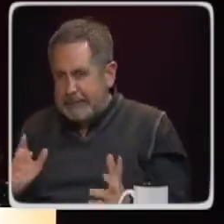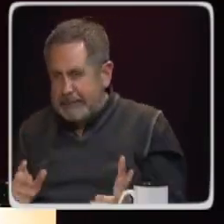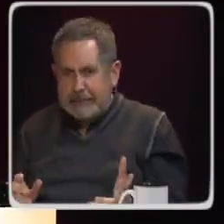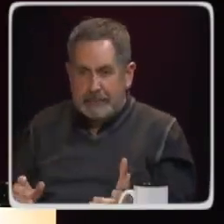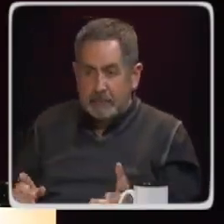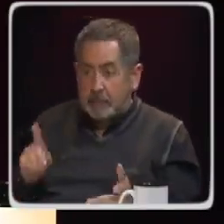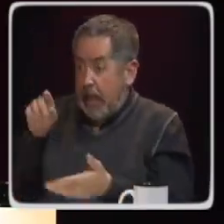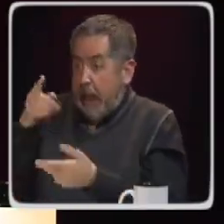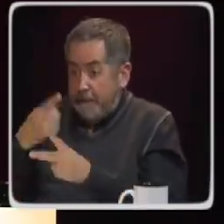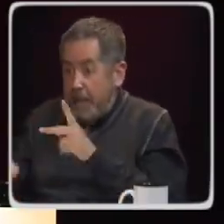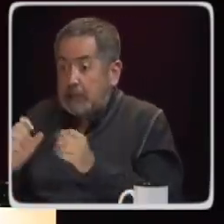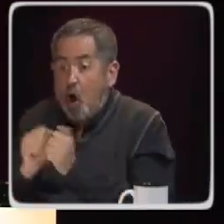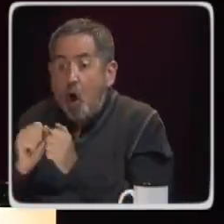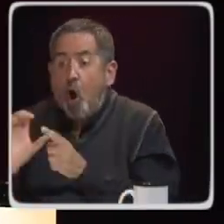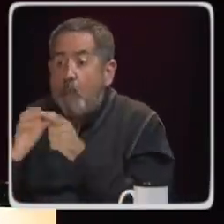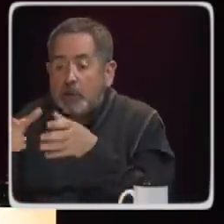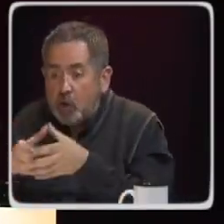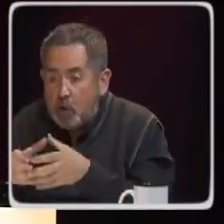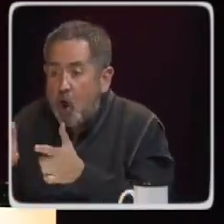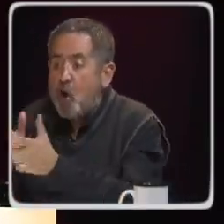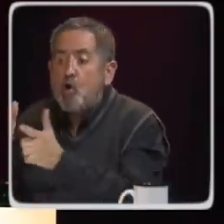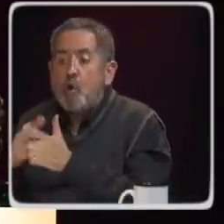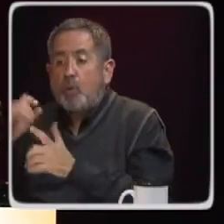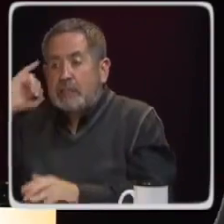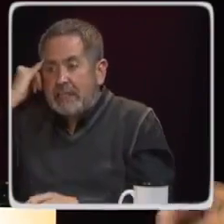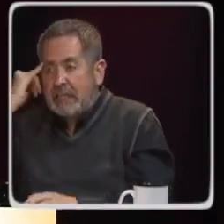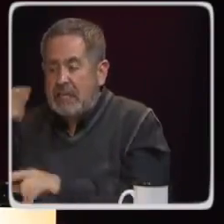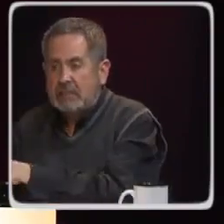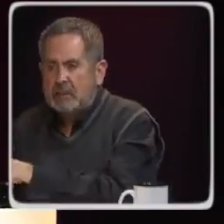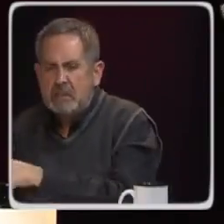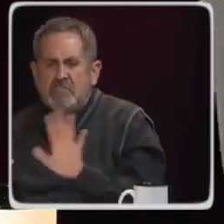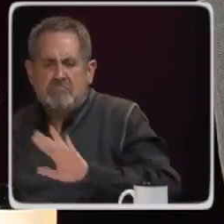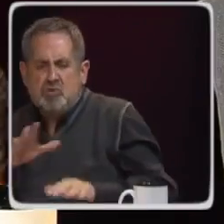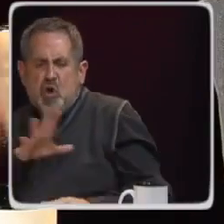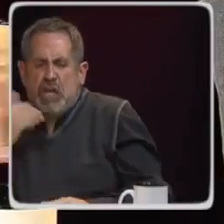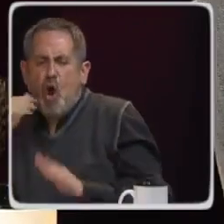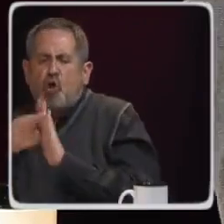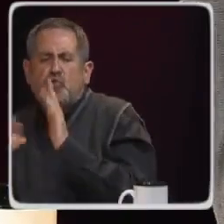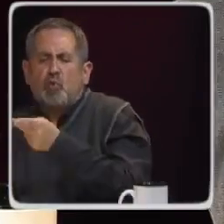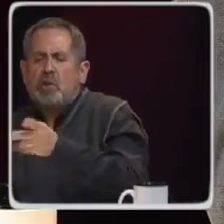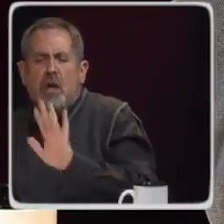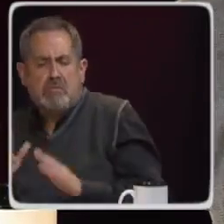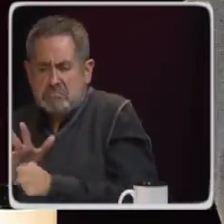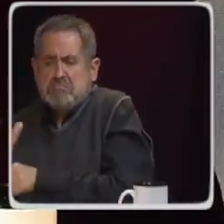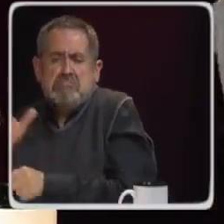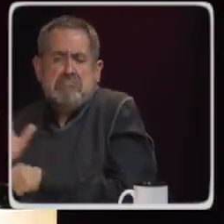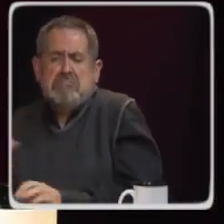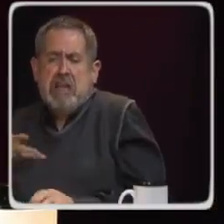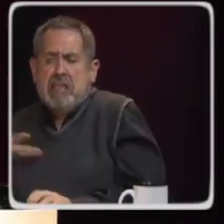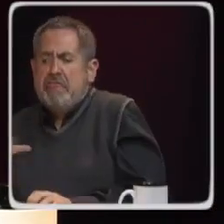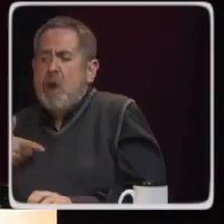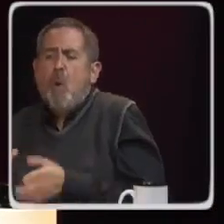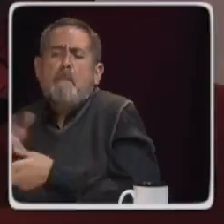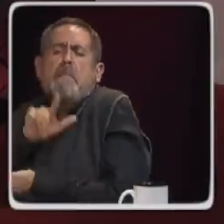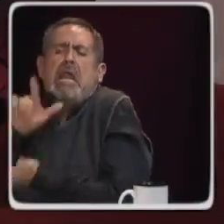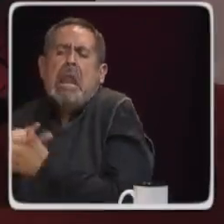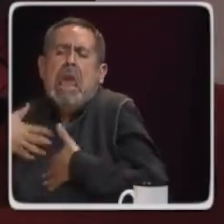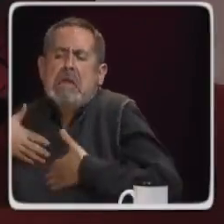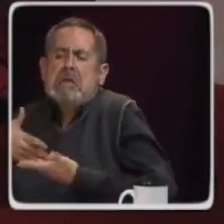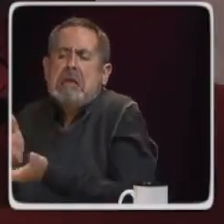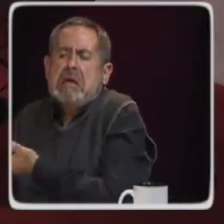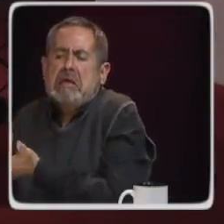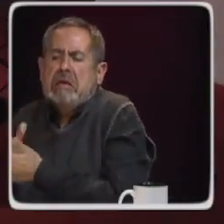señas. Esto es parte de la identidad lingüística de las personas sordas, lo que es visual para las personas sordas. Ya se